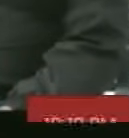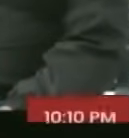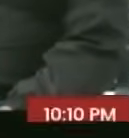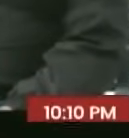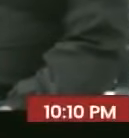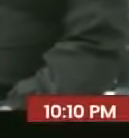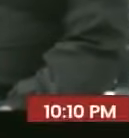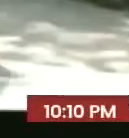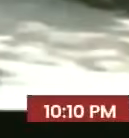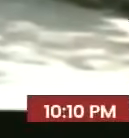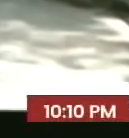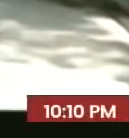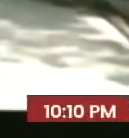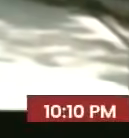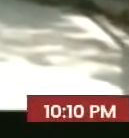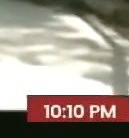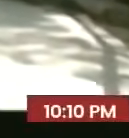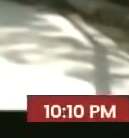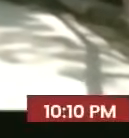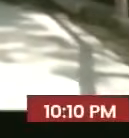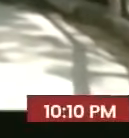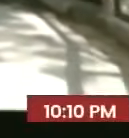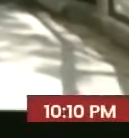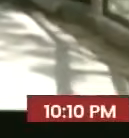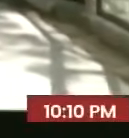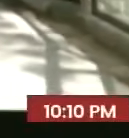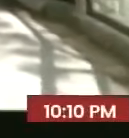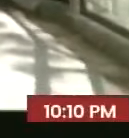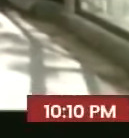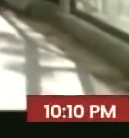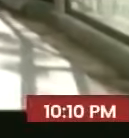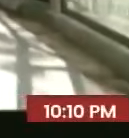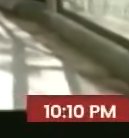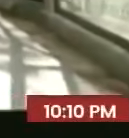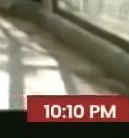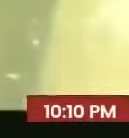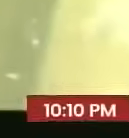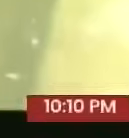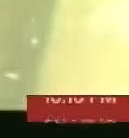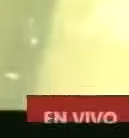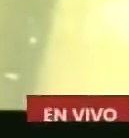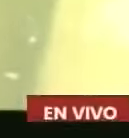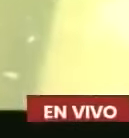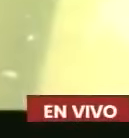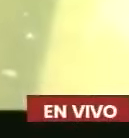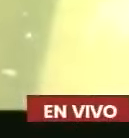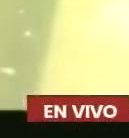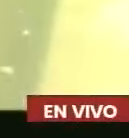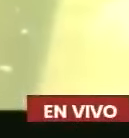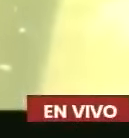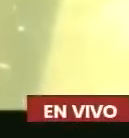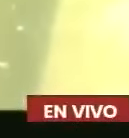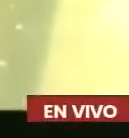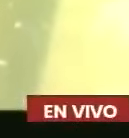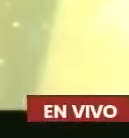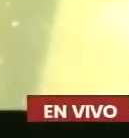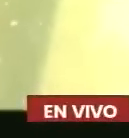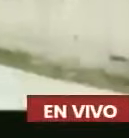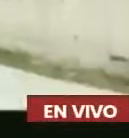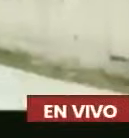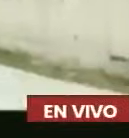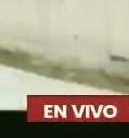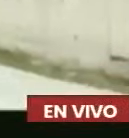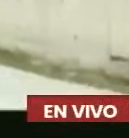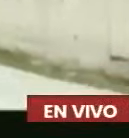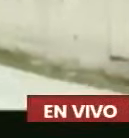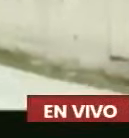un programa de reproducción como centro de conservación, que es el zoológico. Tenemos el manatí, que también es una especie en peligro de extinción.